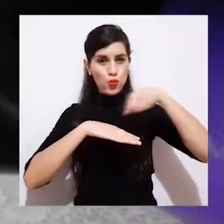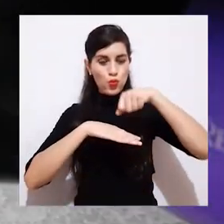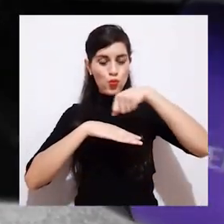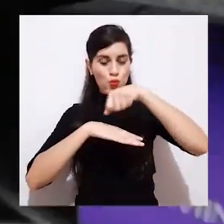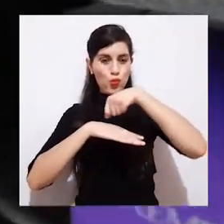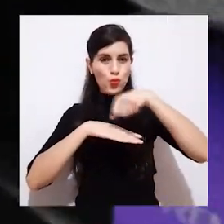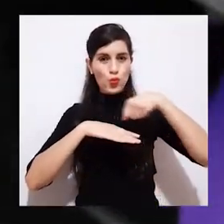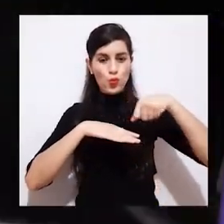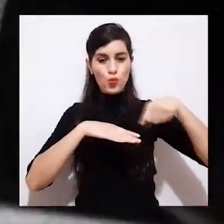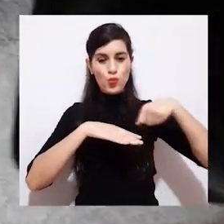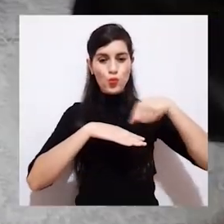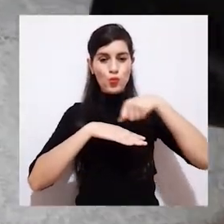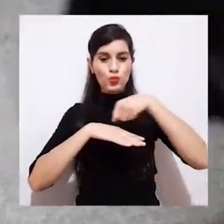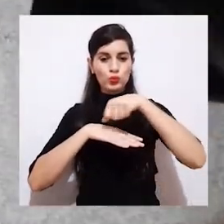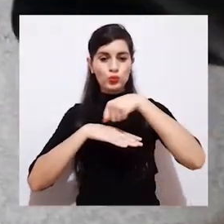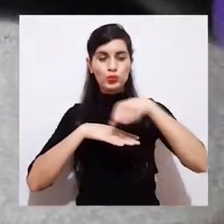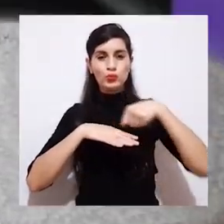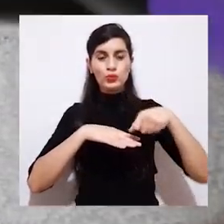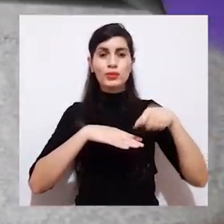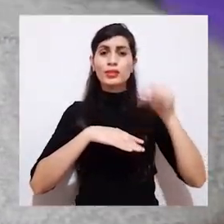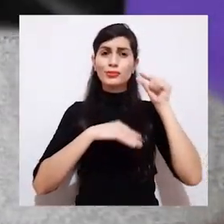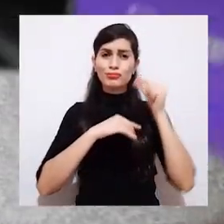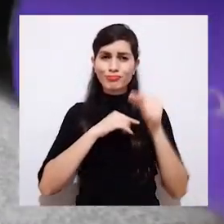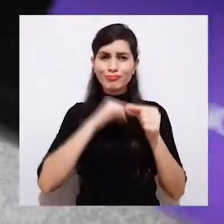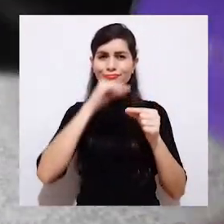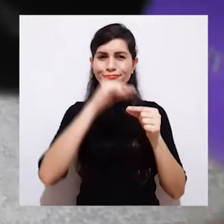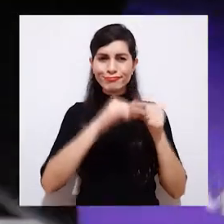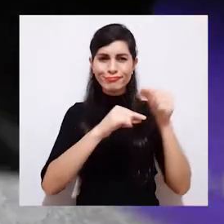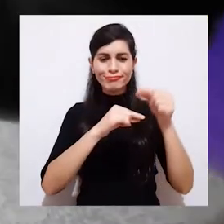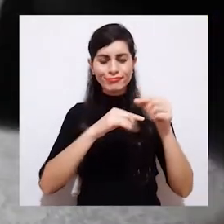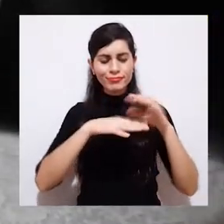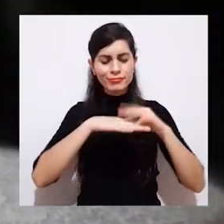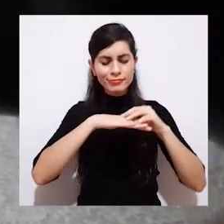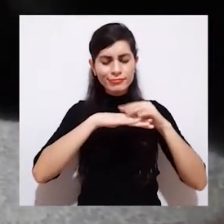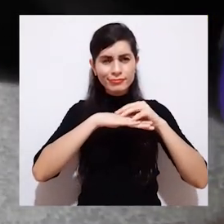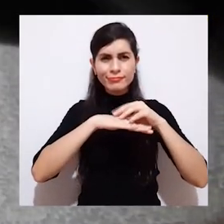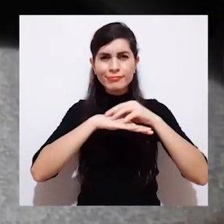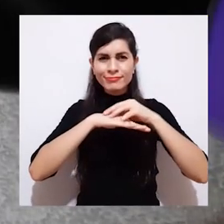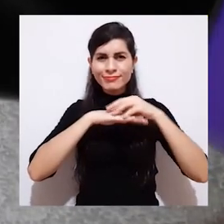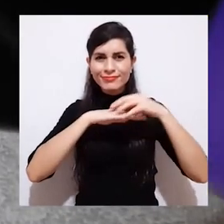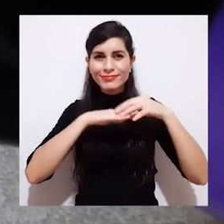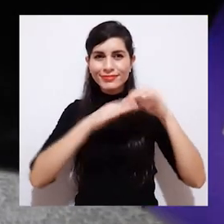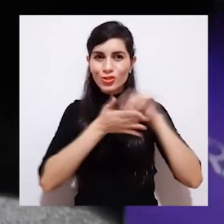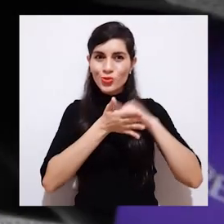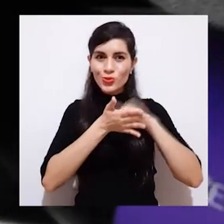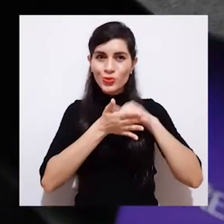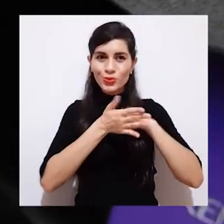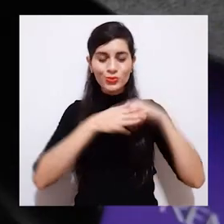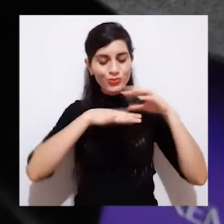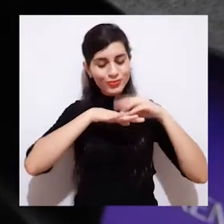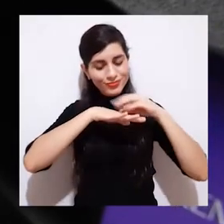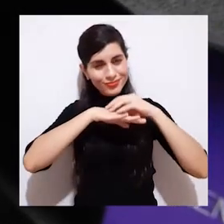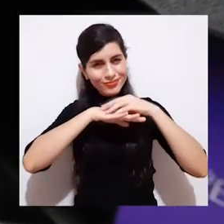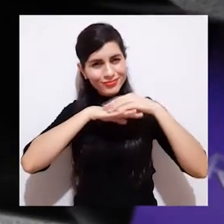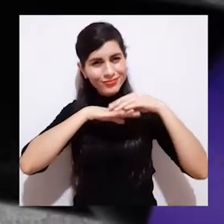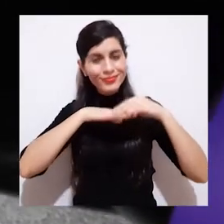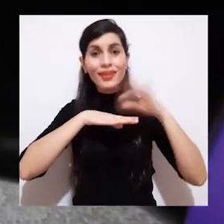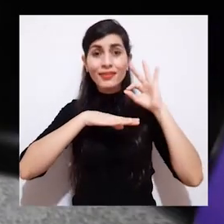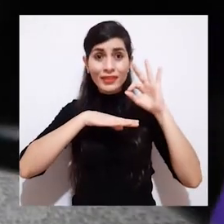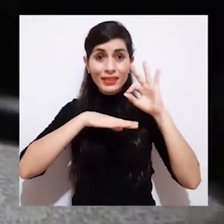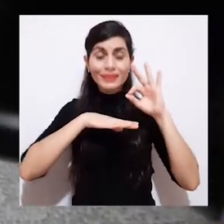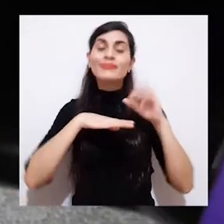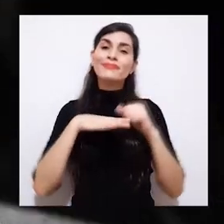Seco muy bien entre los dedos y asimismo voy poco a poco tocando para ir sintiendo si ya lo que es el látex ya va secando.